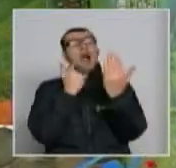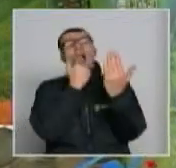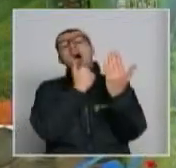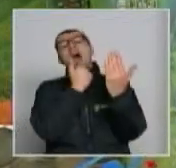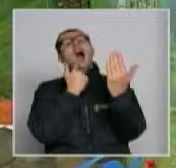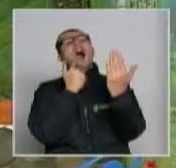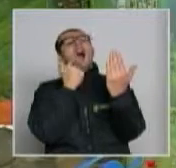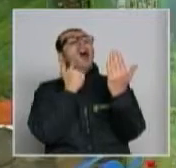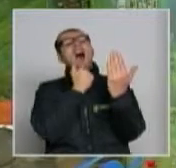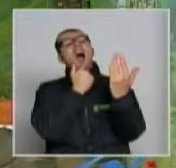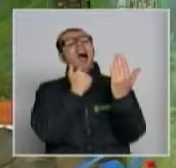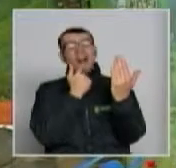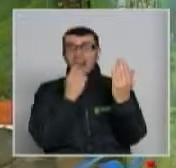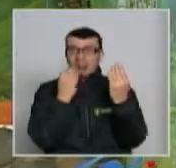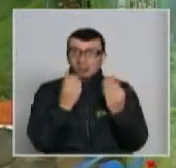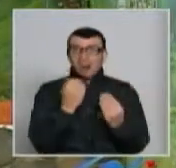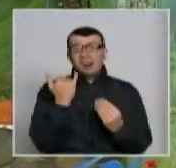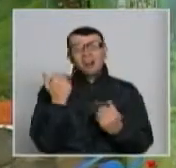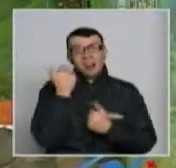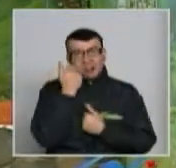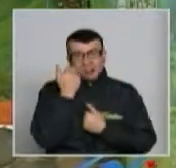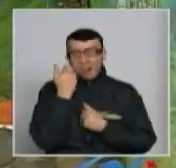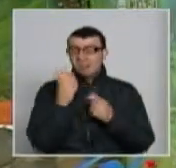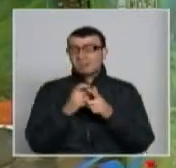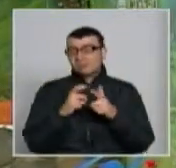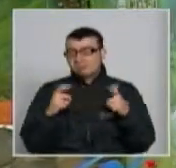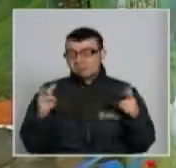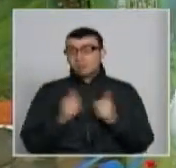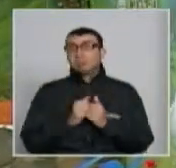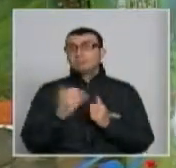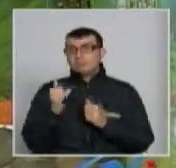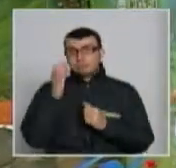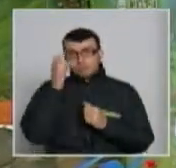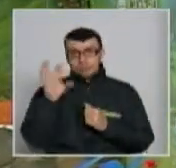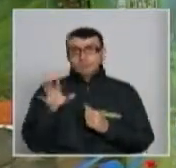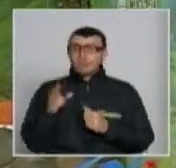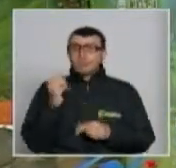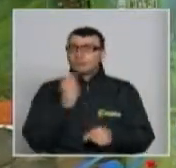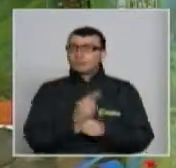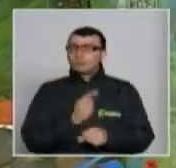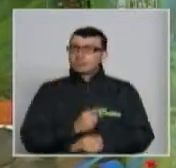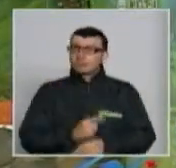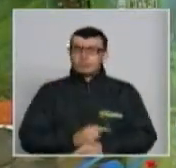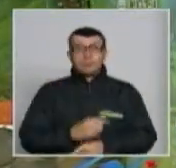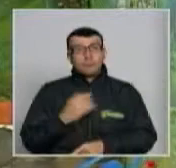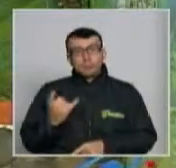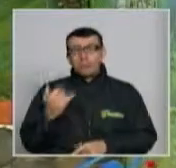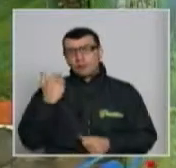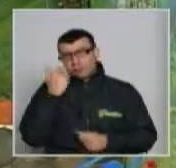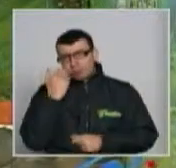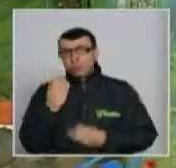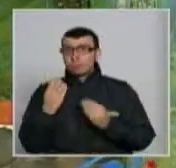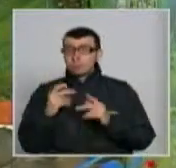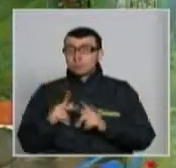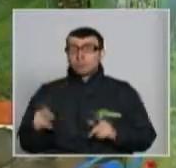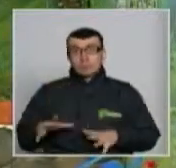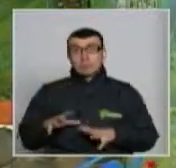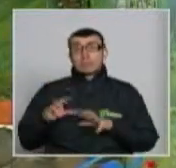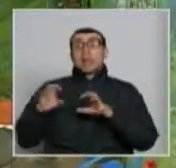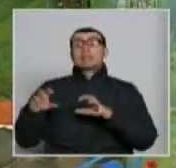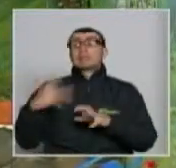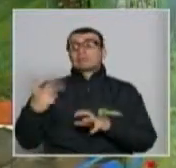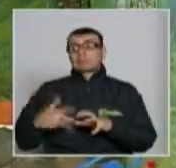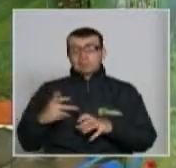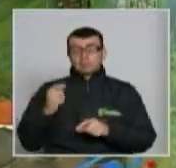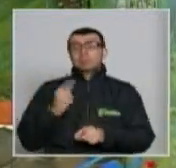desprendiendo muchísimas patologías que inclusive estamos terminando viendo pacientes con cánceres. Vamos a